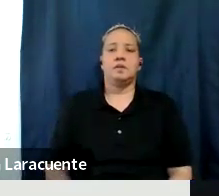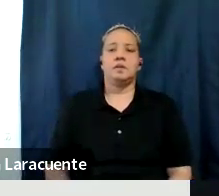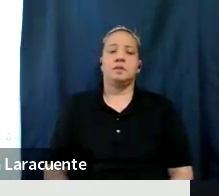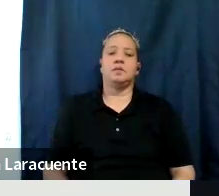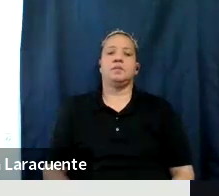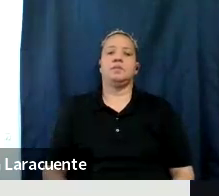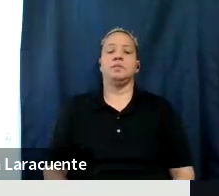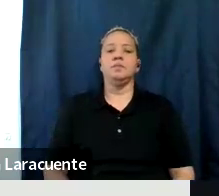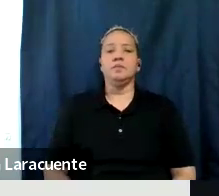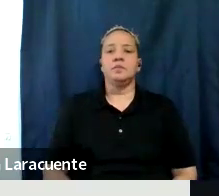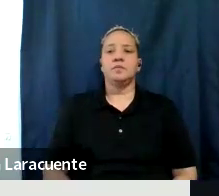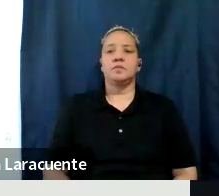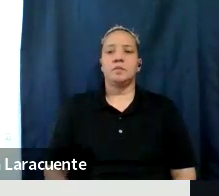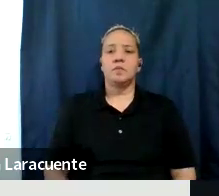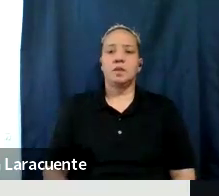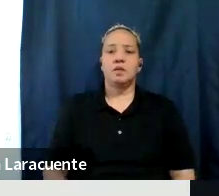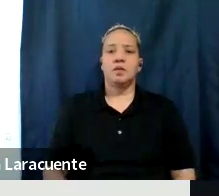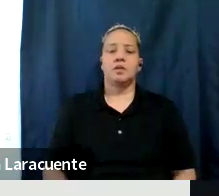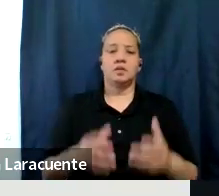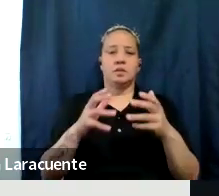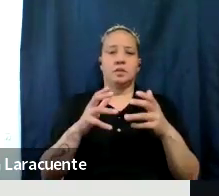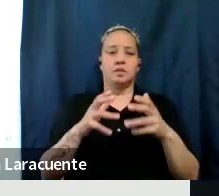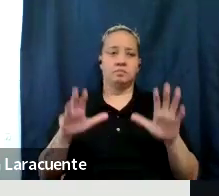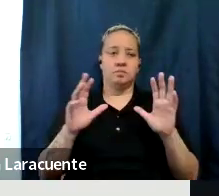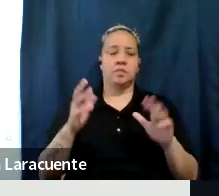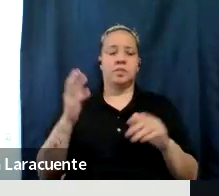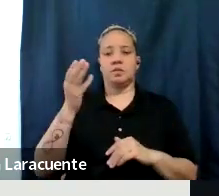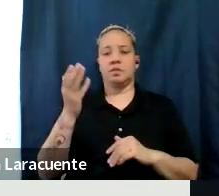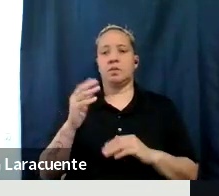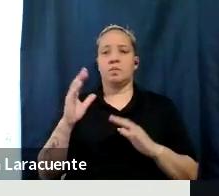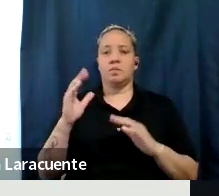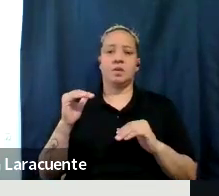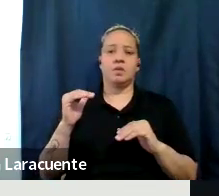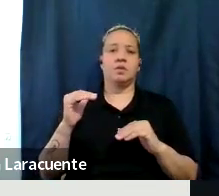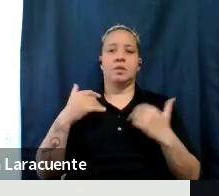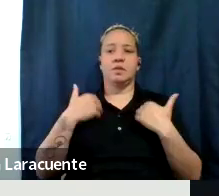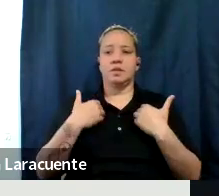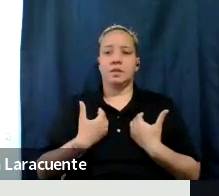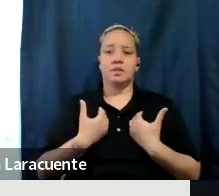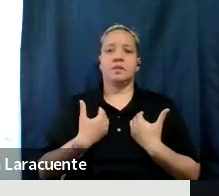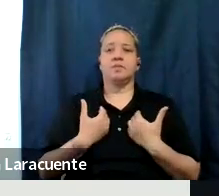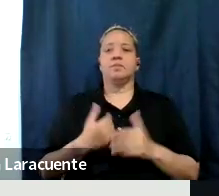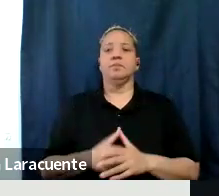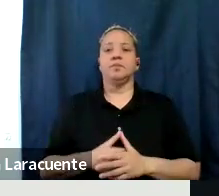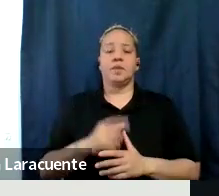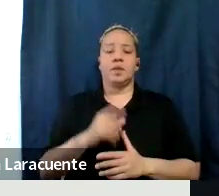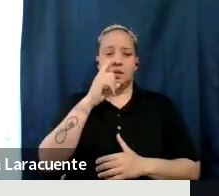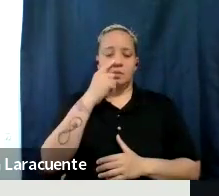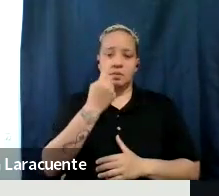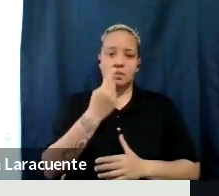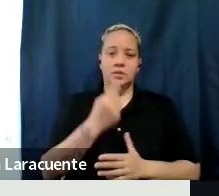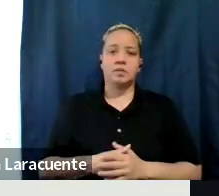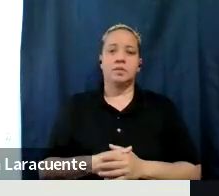Acabo ya, termino ya mi conferencia, que espero no estar cansándoles ni mucho menos aburriéndoles.